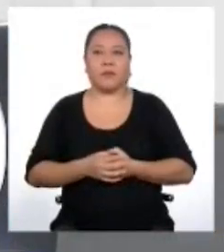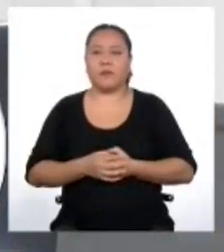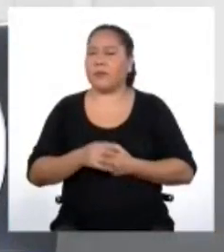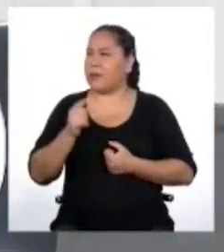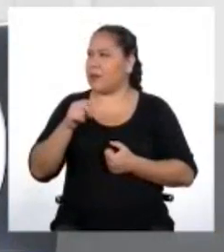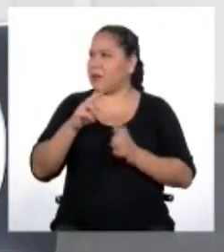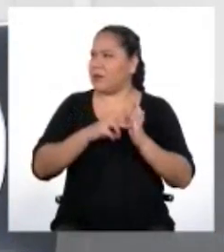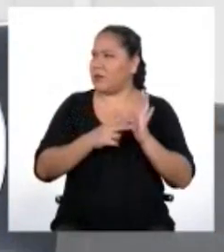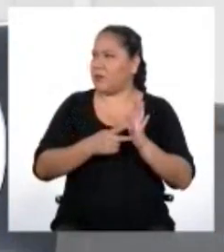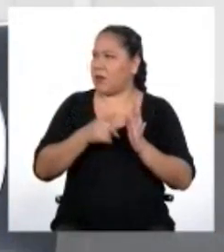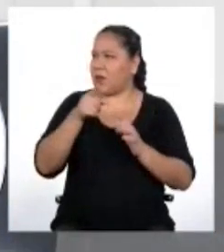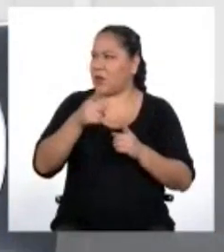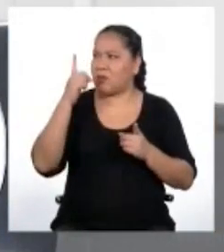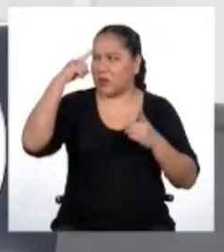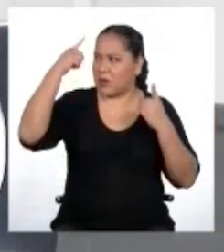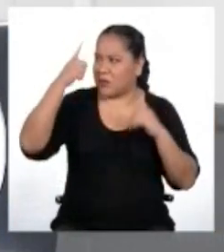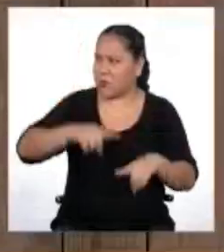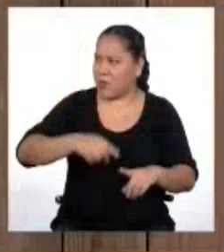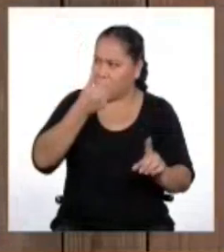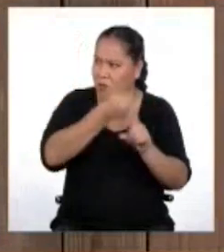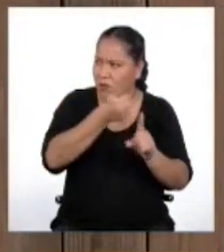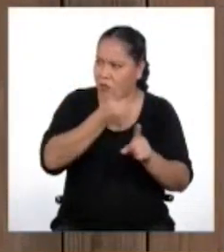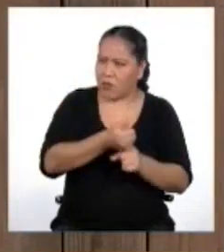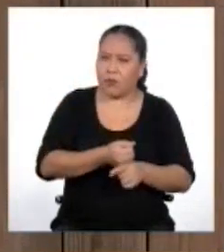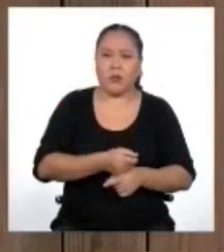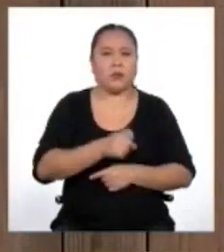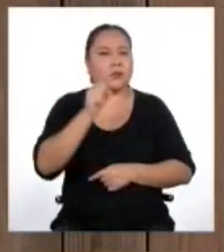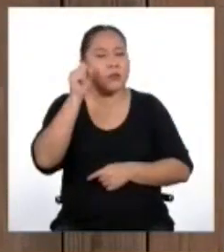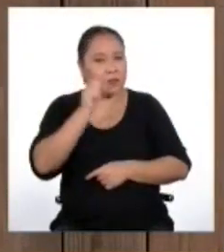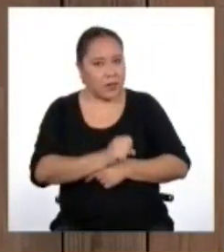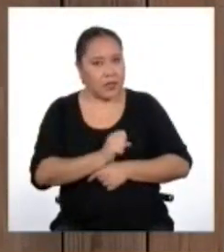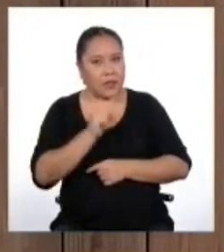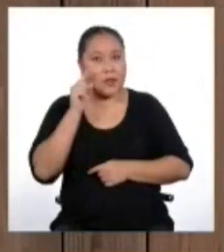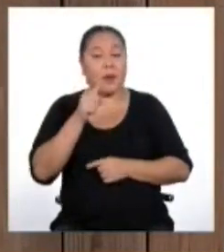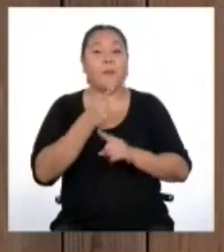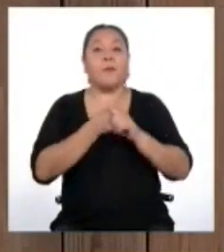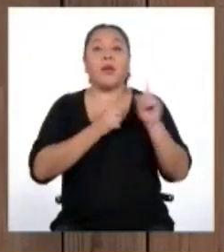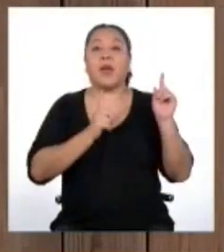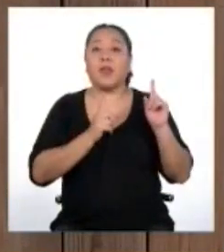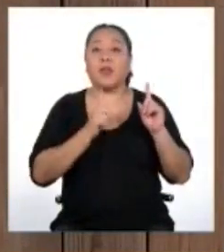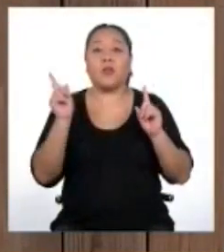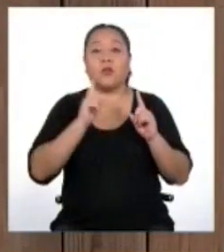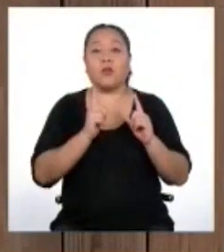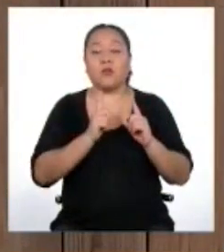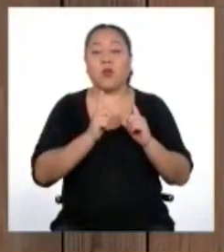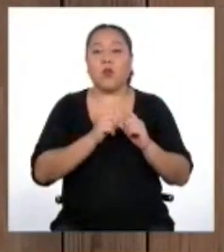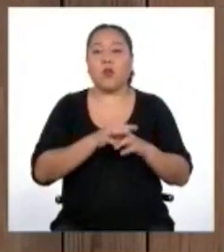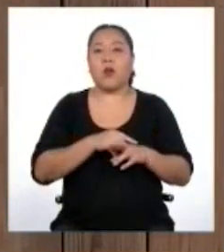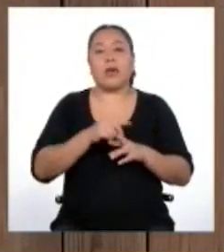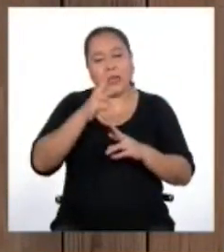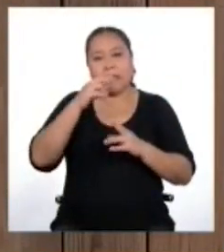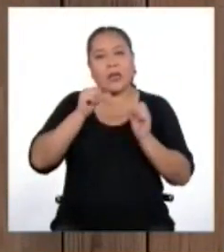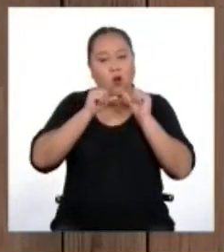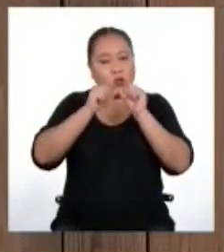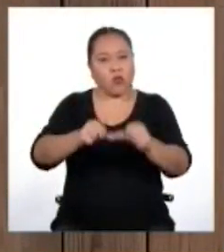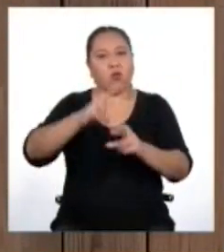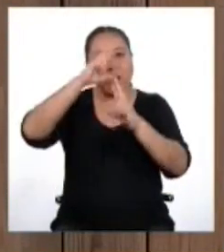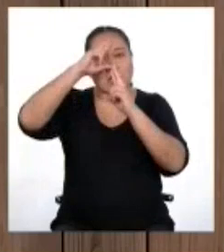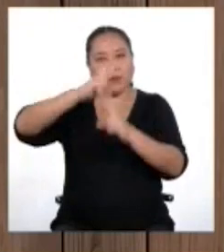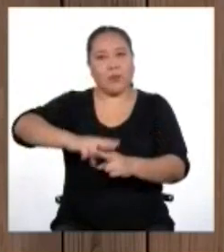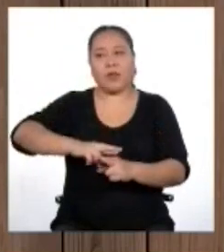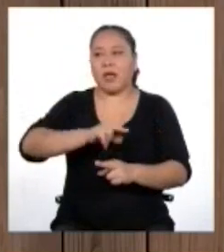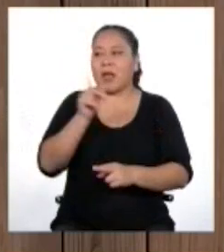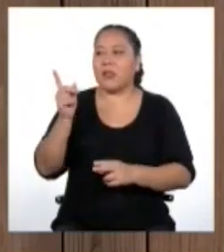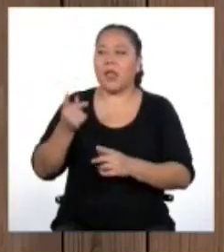quiere decir que pueden tomar decisiones propias? Así es, siempre y cuando no incumplan con las normas o leyes que salen del